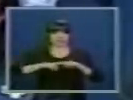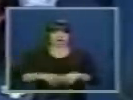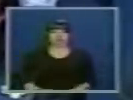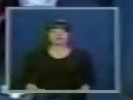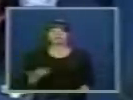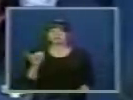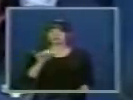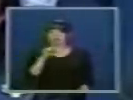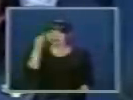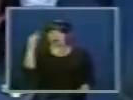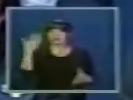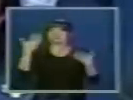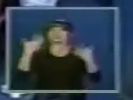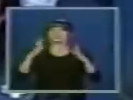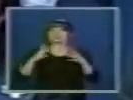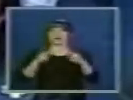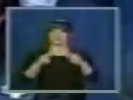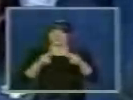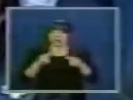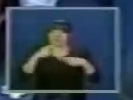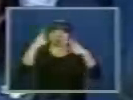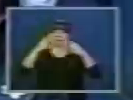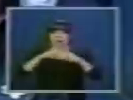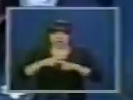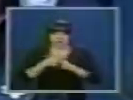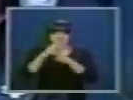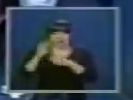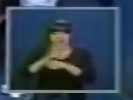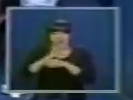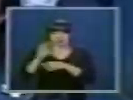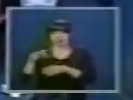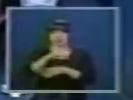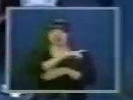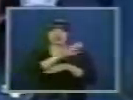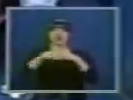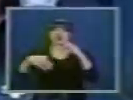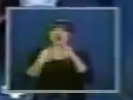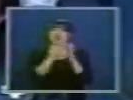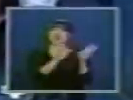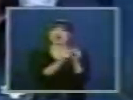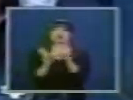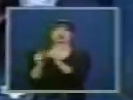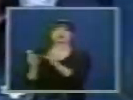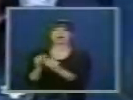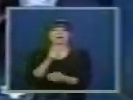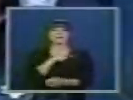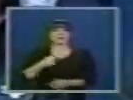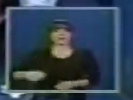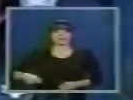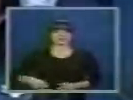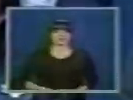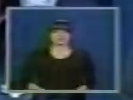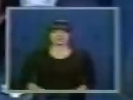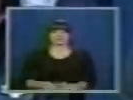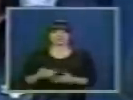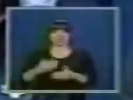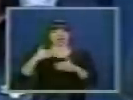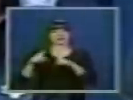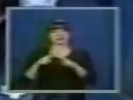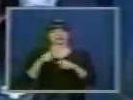Asimismo, ya están o pronto estarán en pleno funcionamiento todos los consejos presidenciales previstos por la